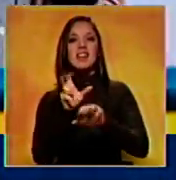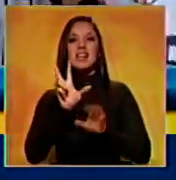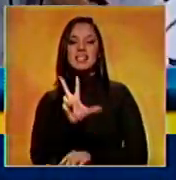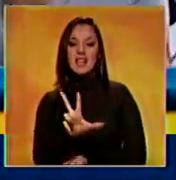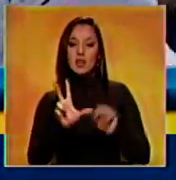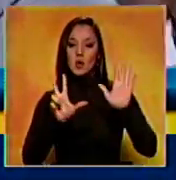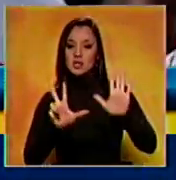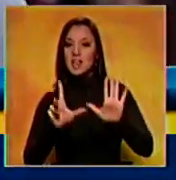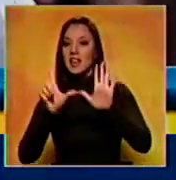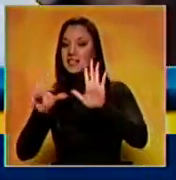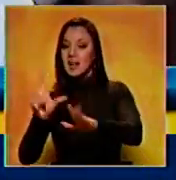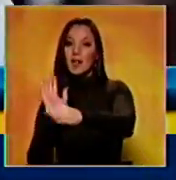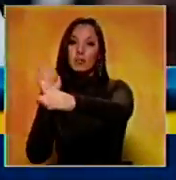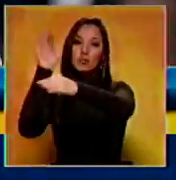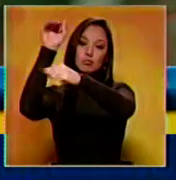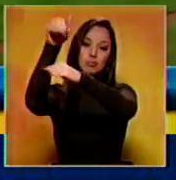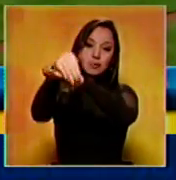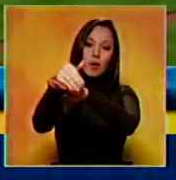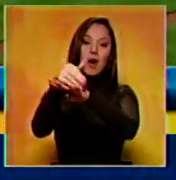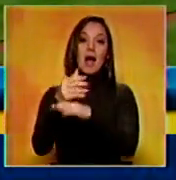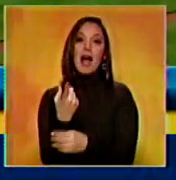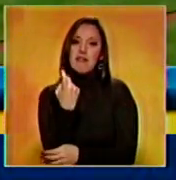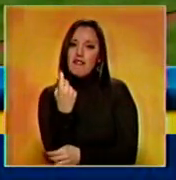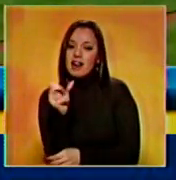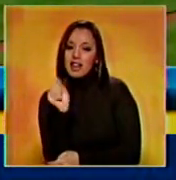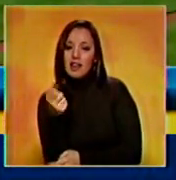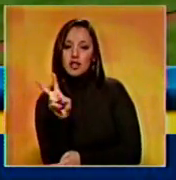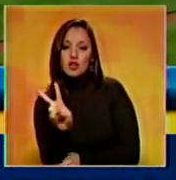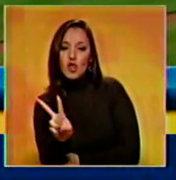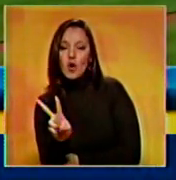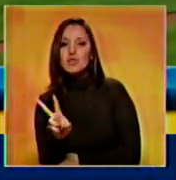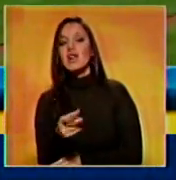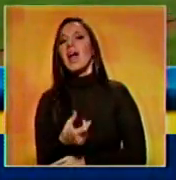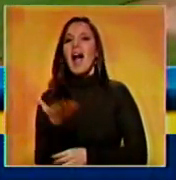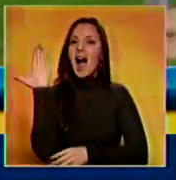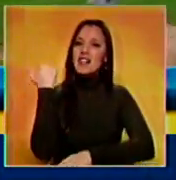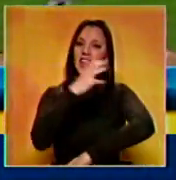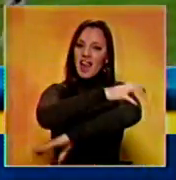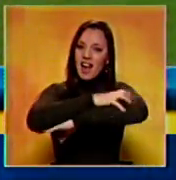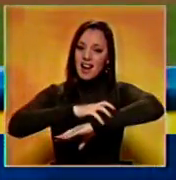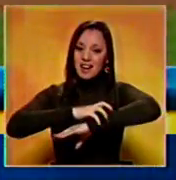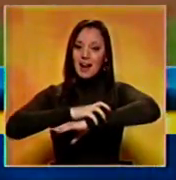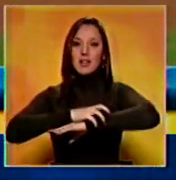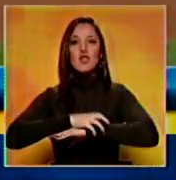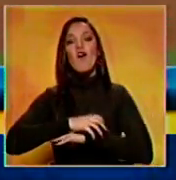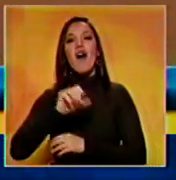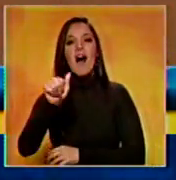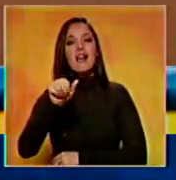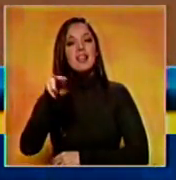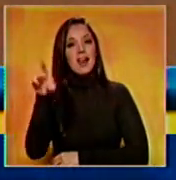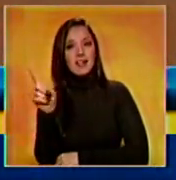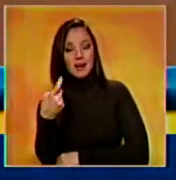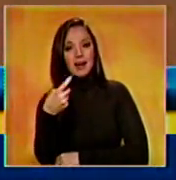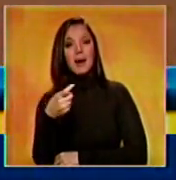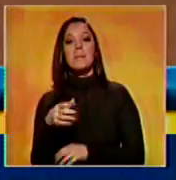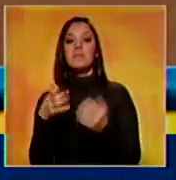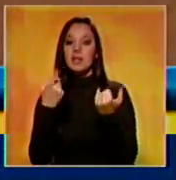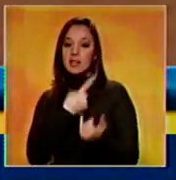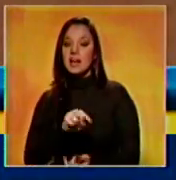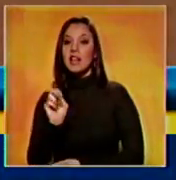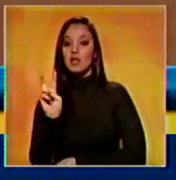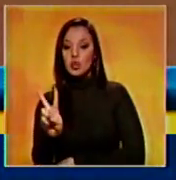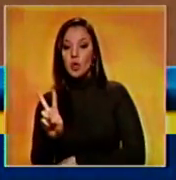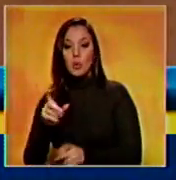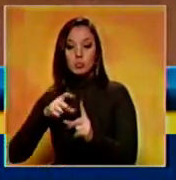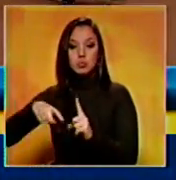por vida. Está a 12 del récord para venezolanos en manos del gato Andrés Galarraga. Remolcó 3 carreras y anotó 2. En